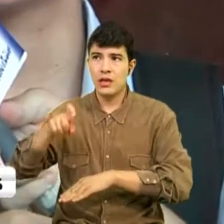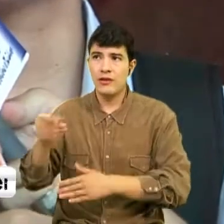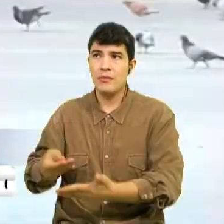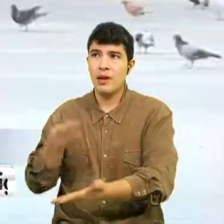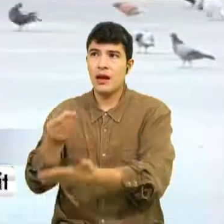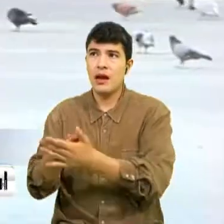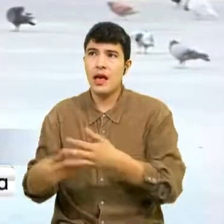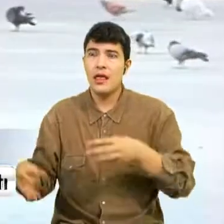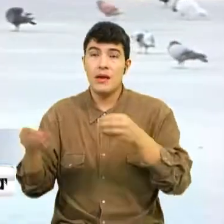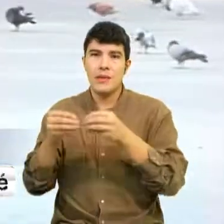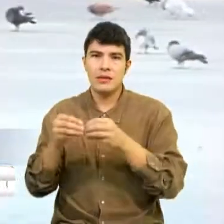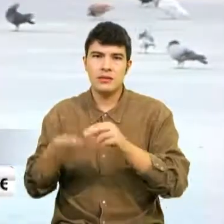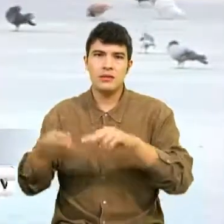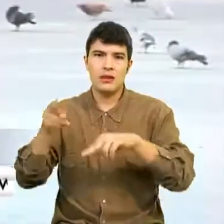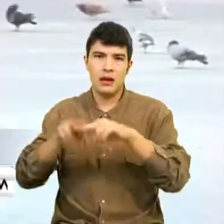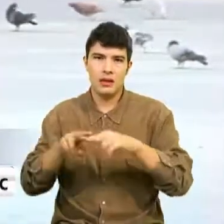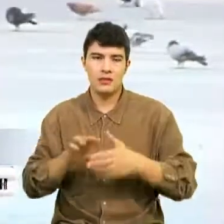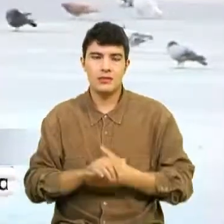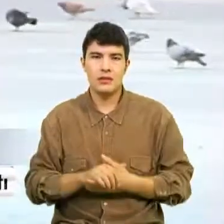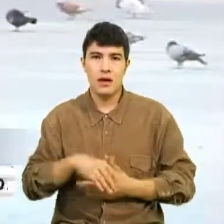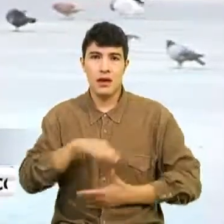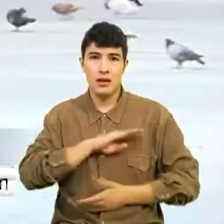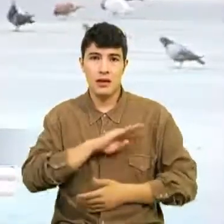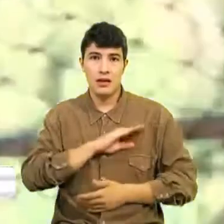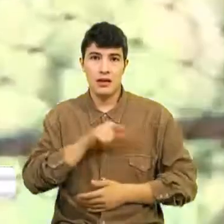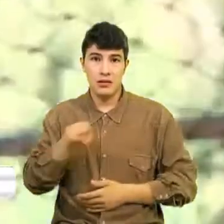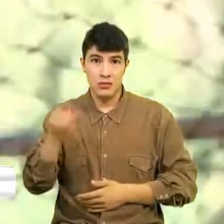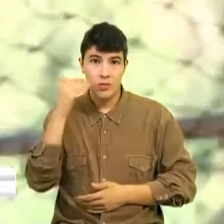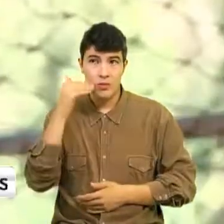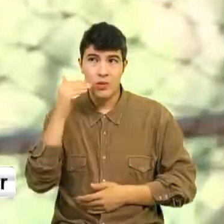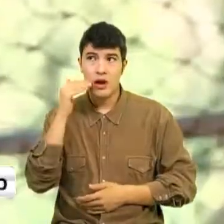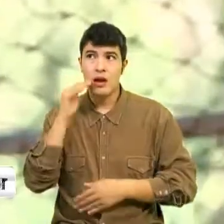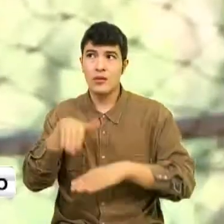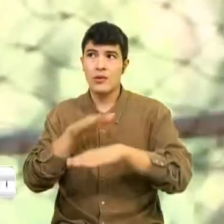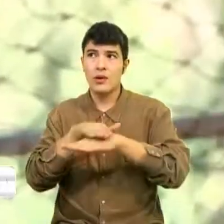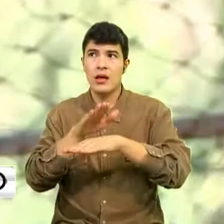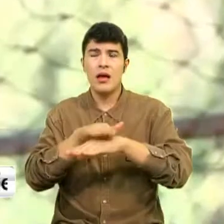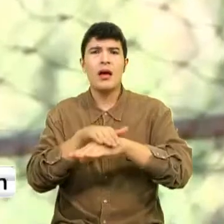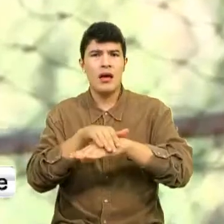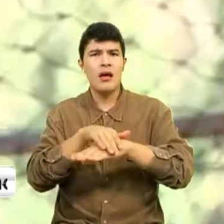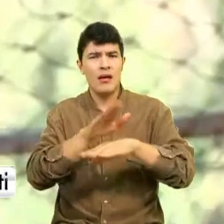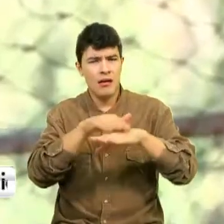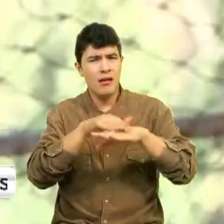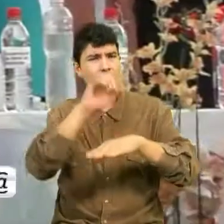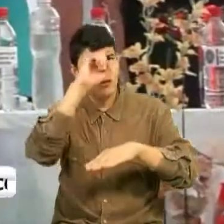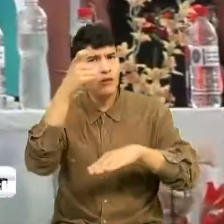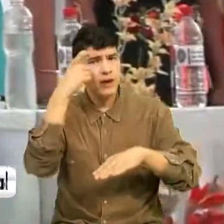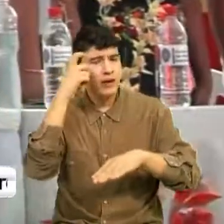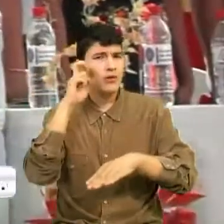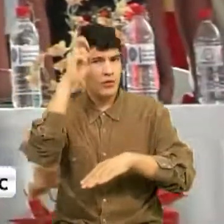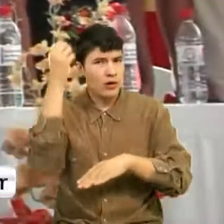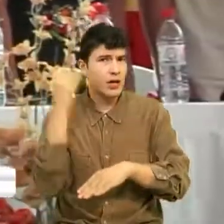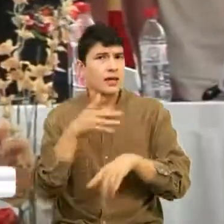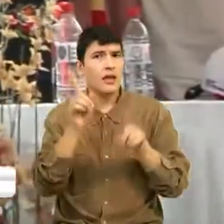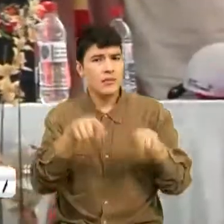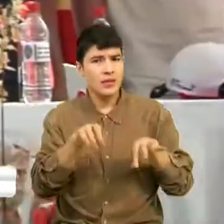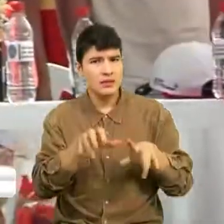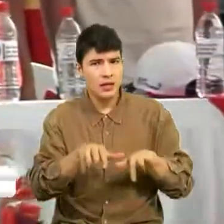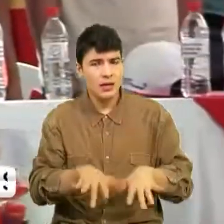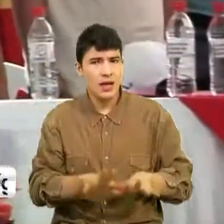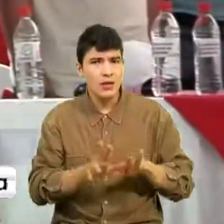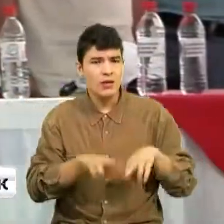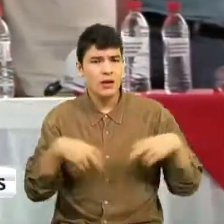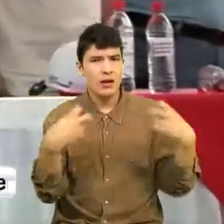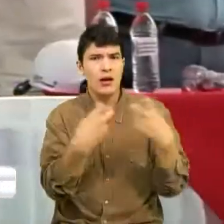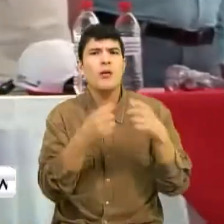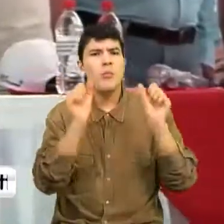una multa. La alcaldesa de este municipio ha hecho un llamado a la Gobernación de Norte de Santander y a los secretarios de despacho